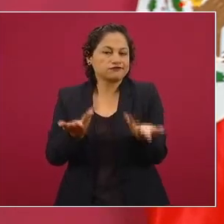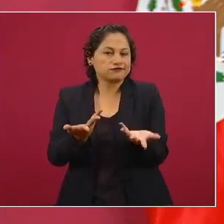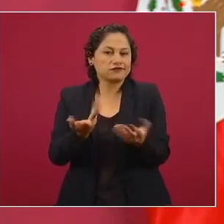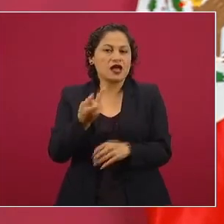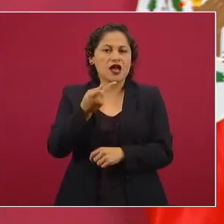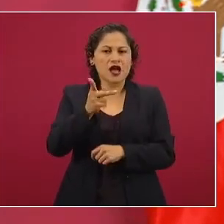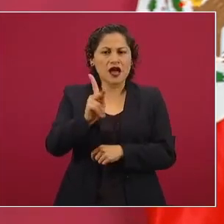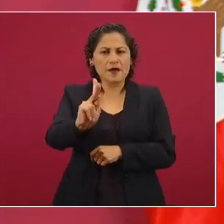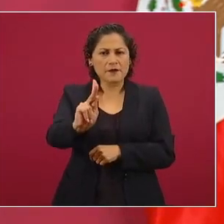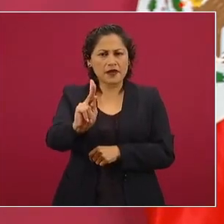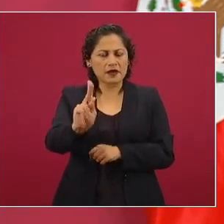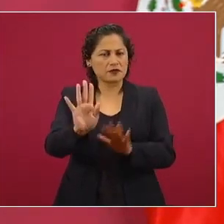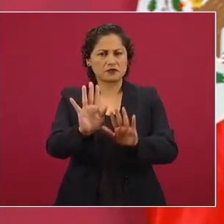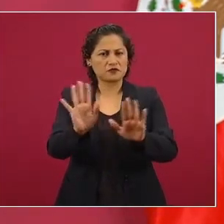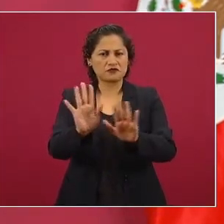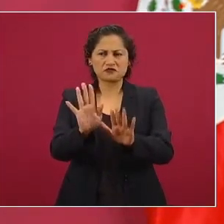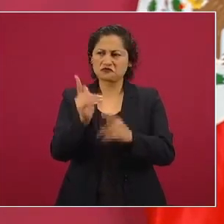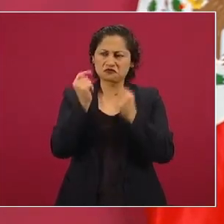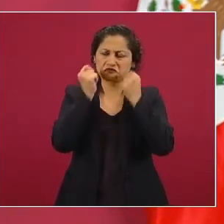cualquier ciudadano puede